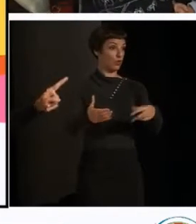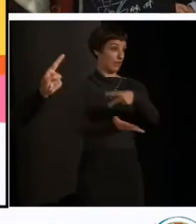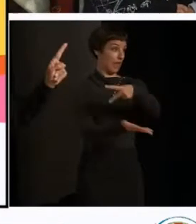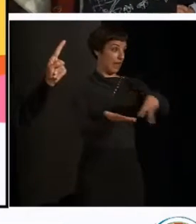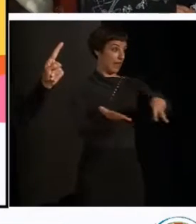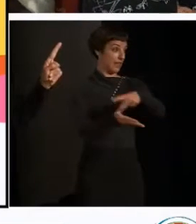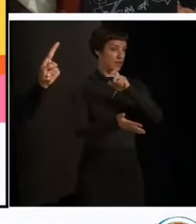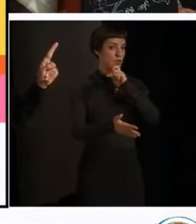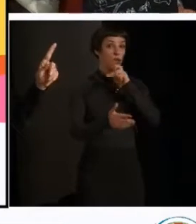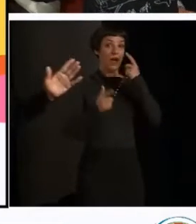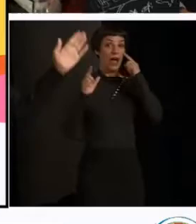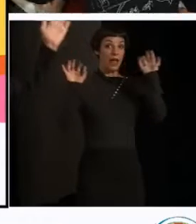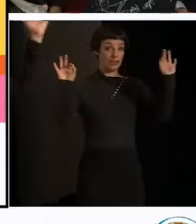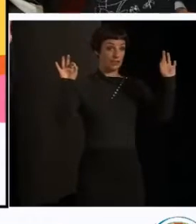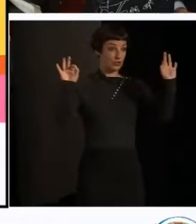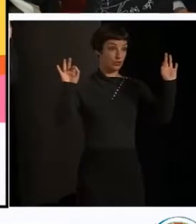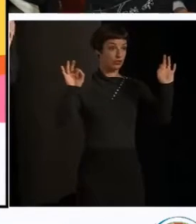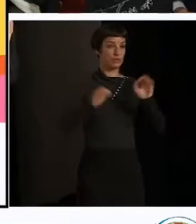acuerdo? Atentos, ¿sí?